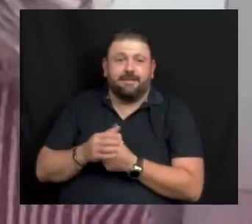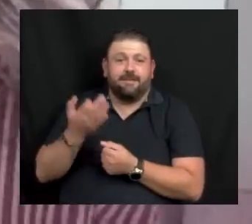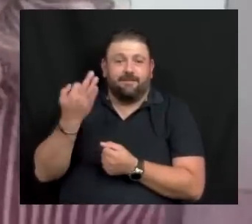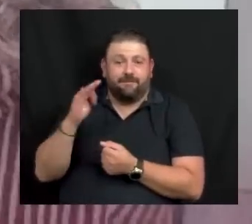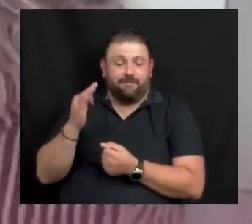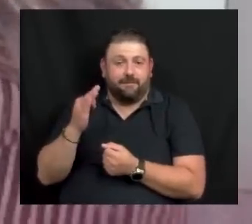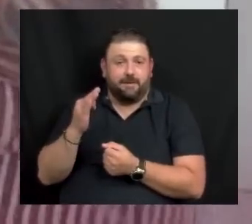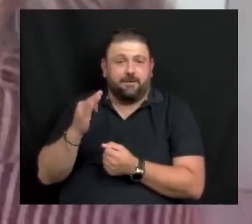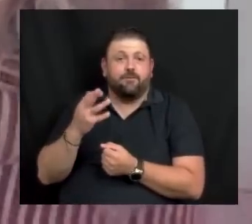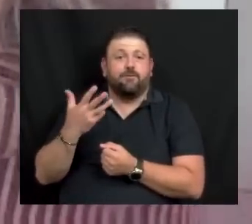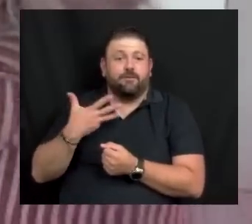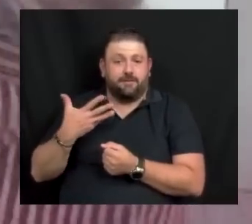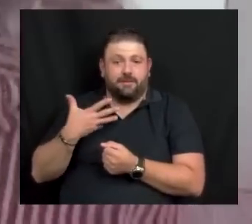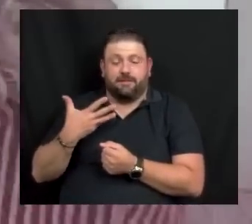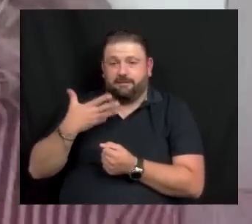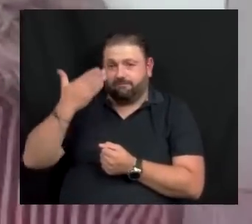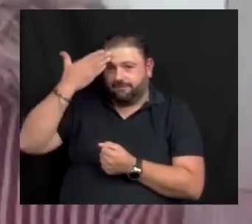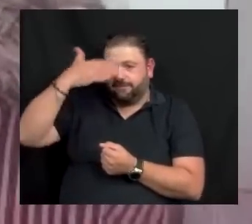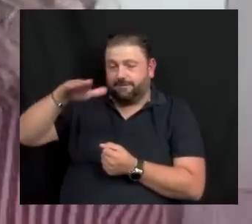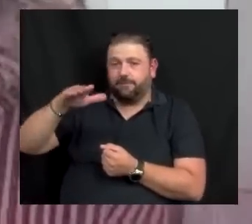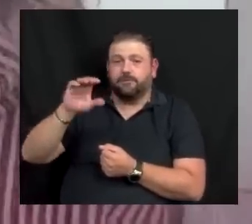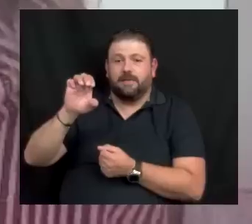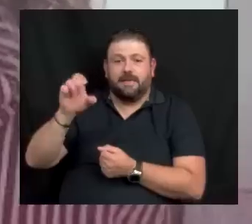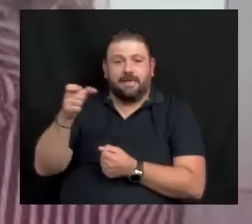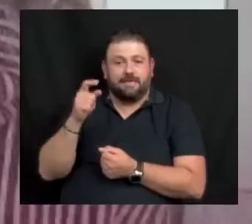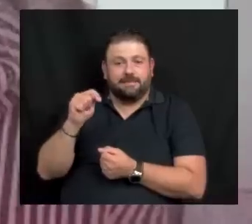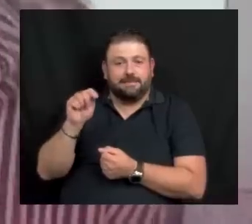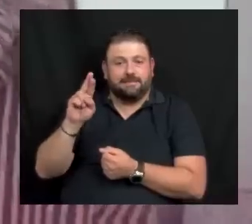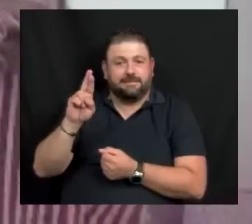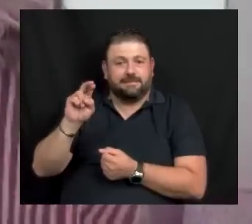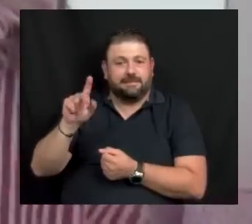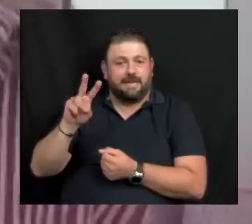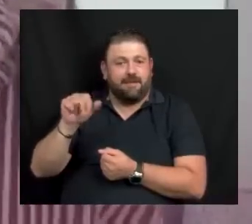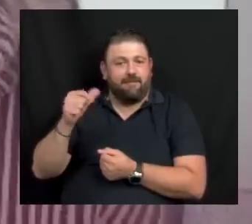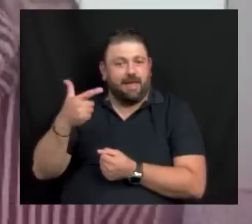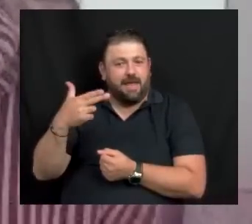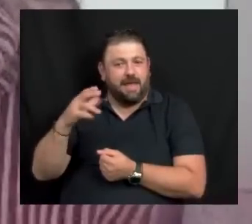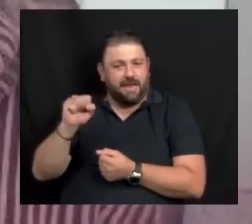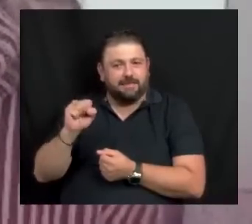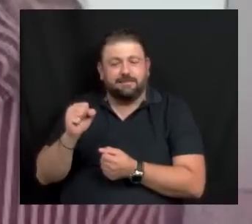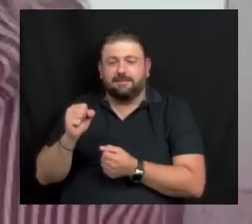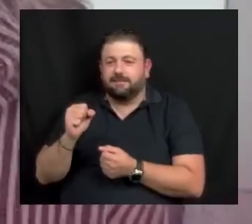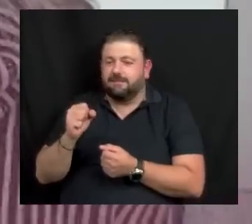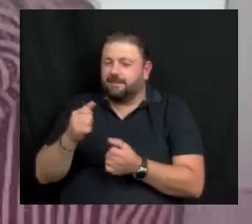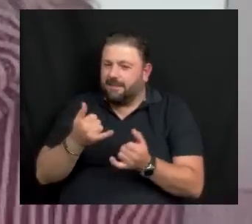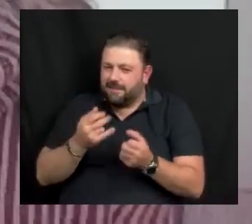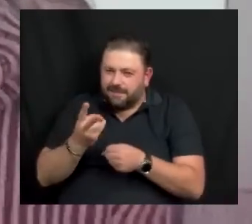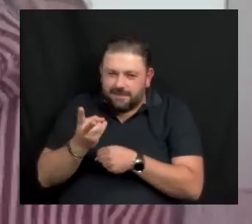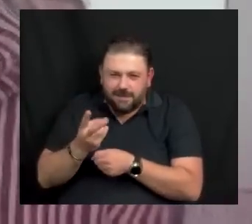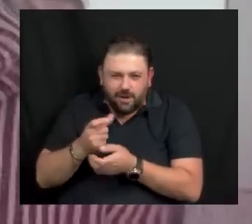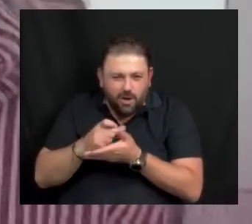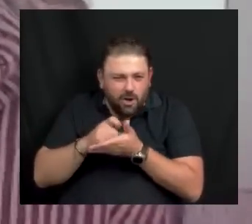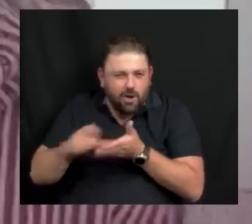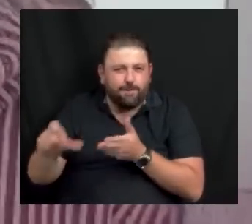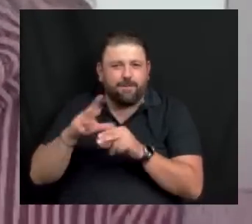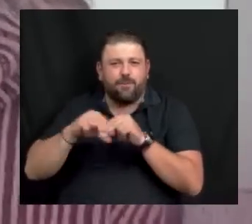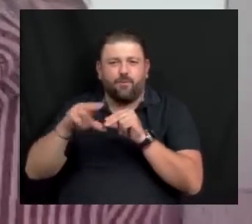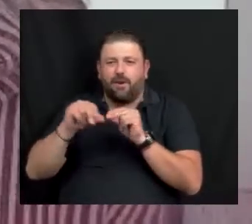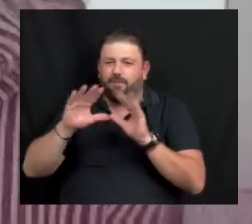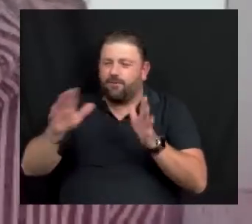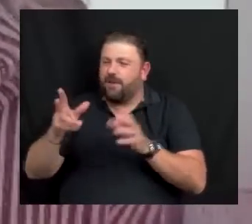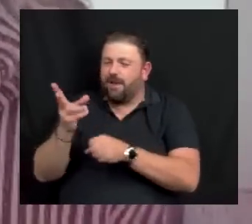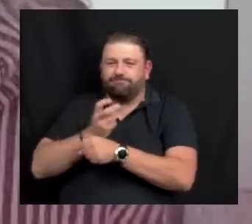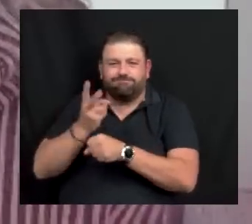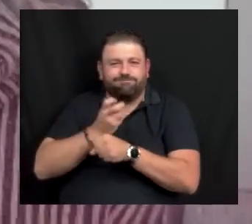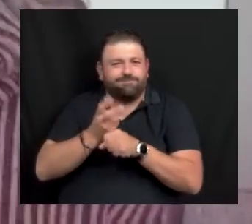trimestre, tenemos nuestras extravaganas. Compren sus boletos ya, lleva muchísima gente, te lo juro, te va a cambiar la vida y le vas a ayudar a cambiar la vida